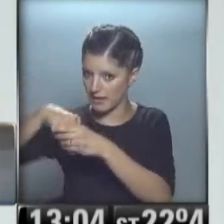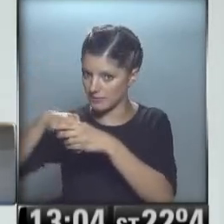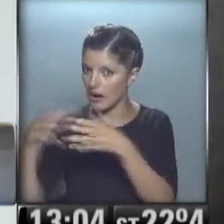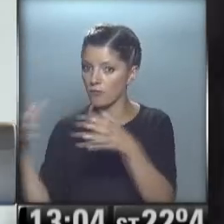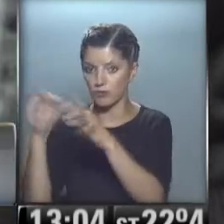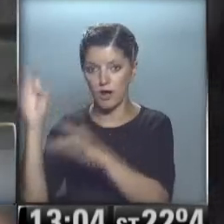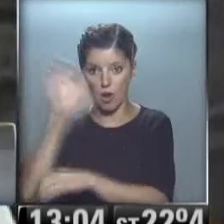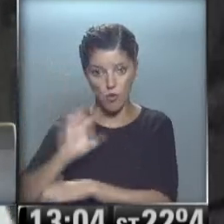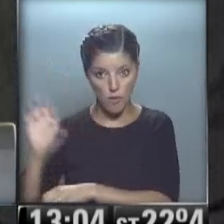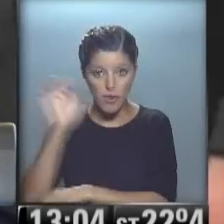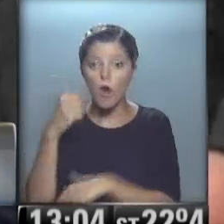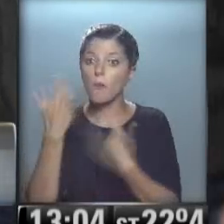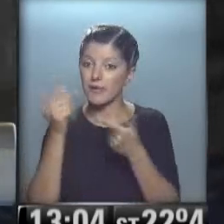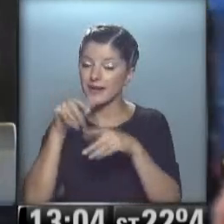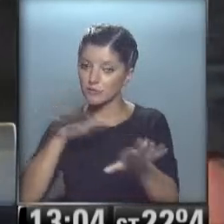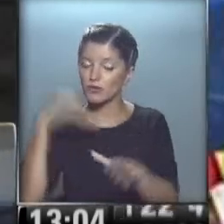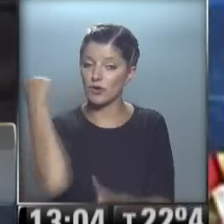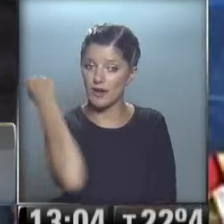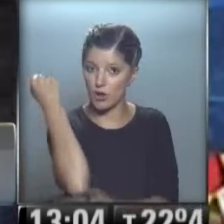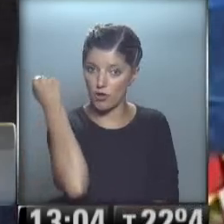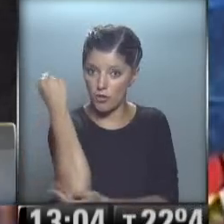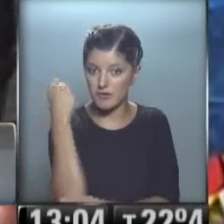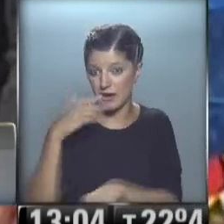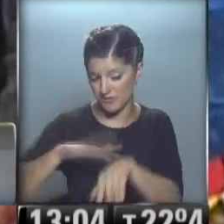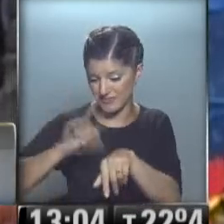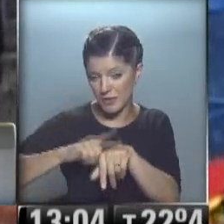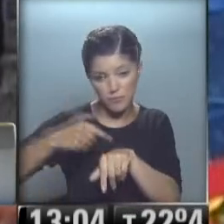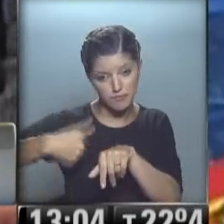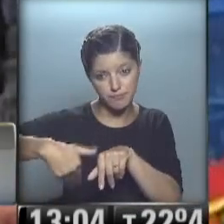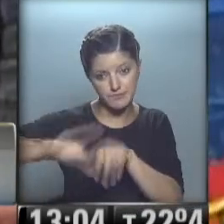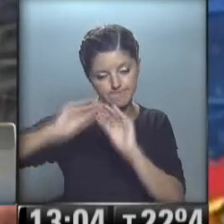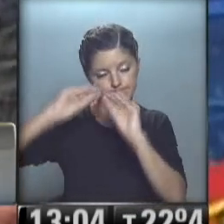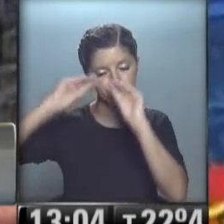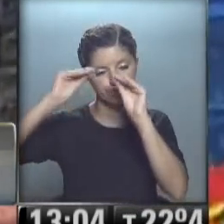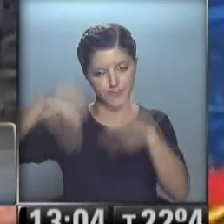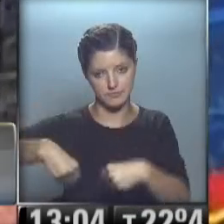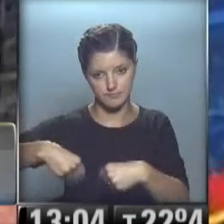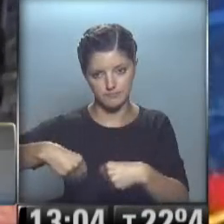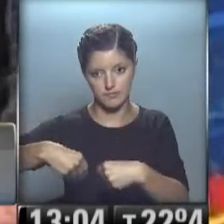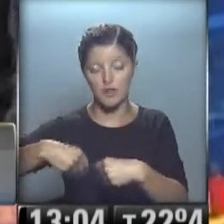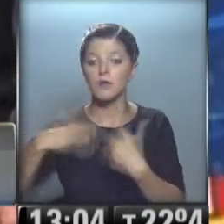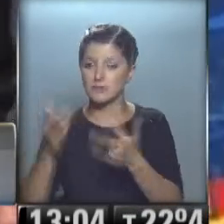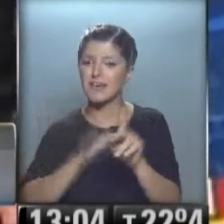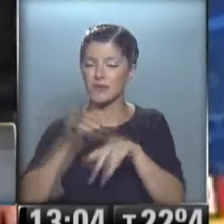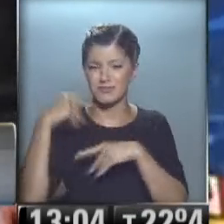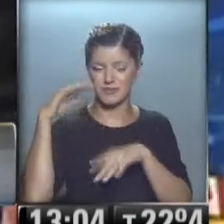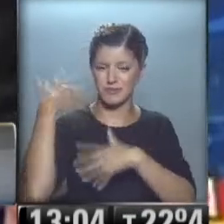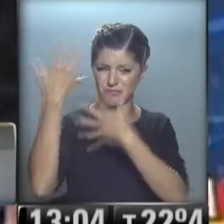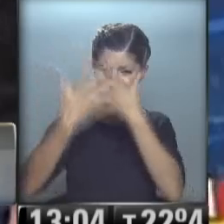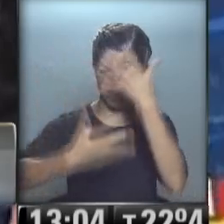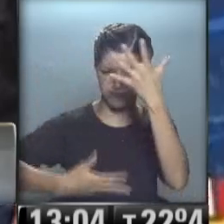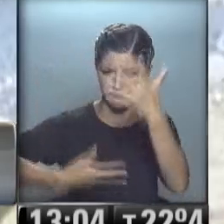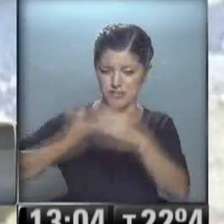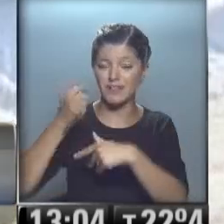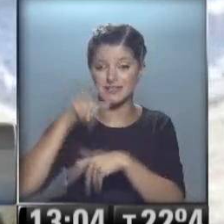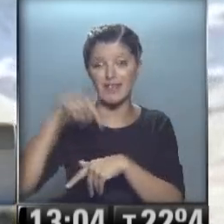es posible que las consecuencias económicas a mediano y largo plazo no sean las esperadas, con repercusiones no buscadas en